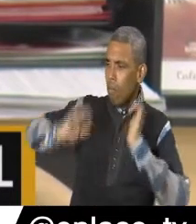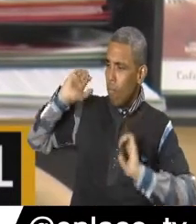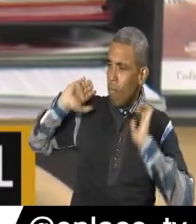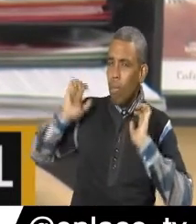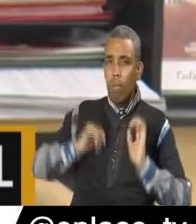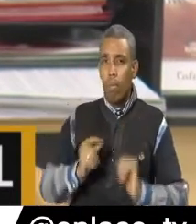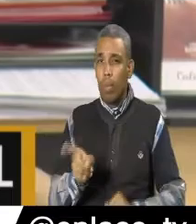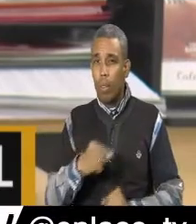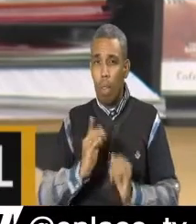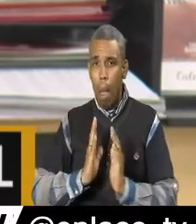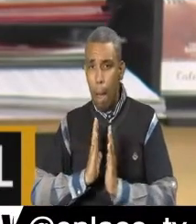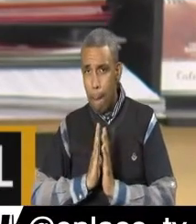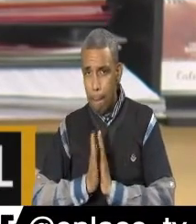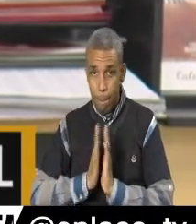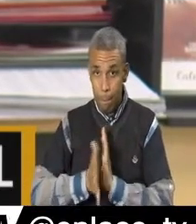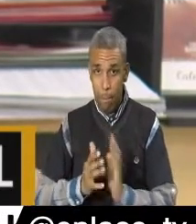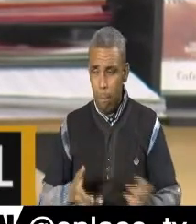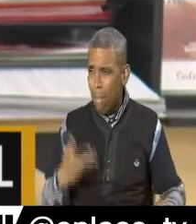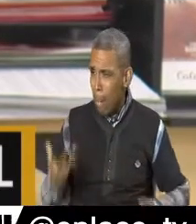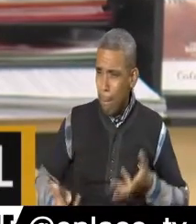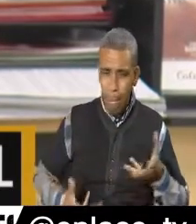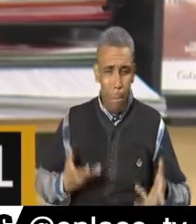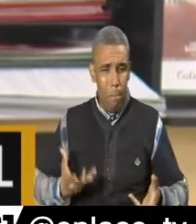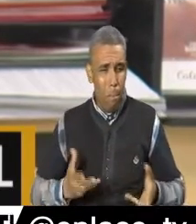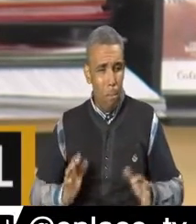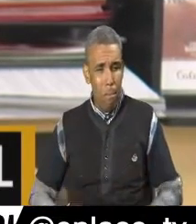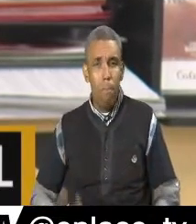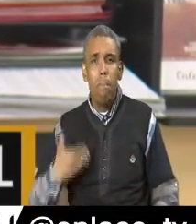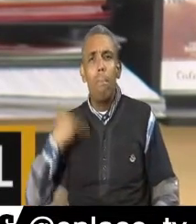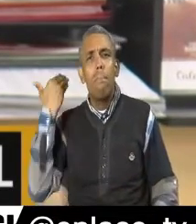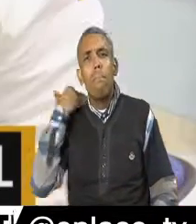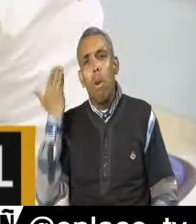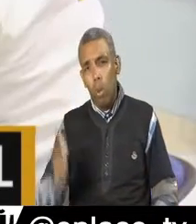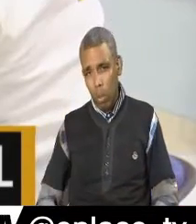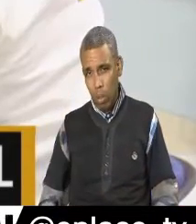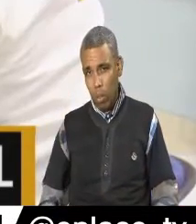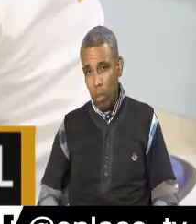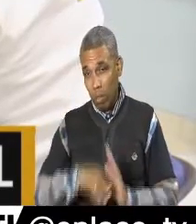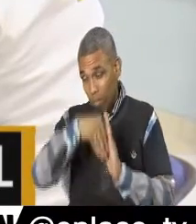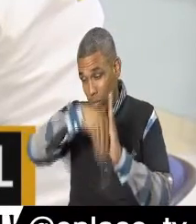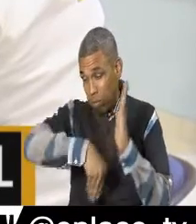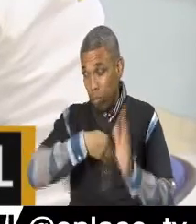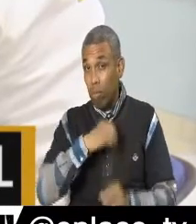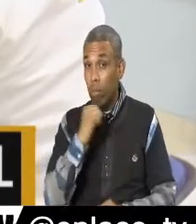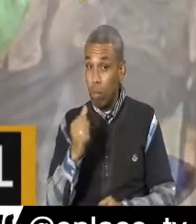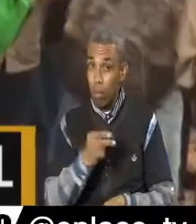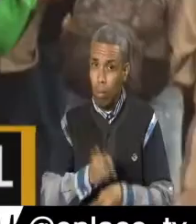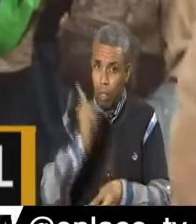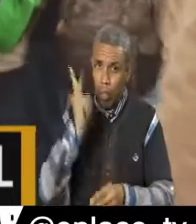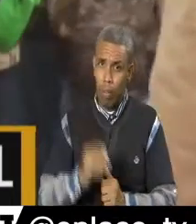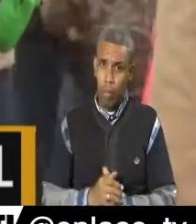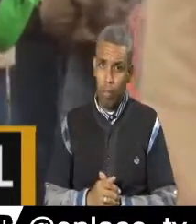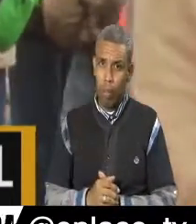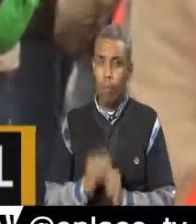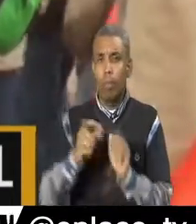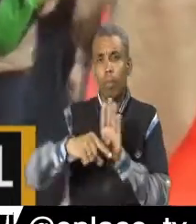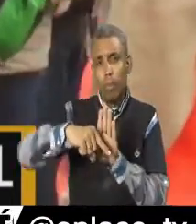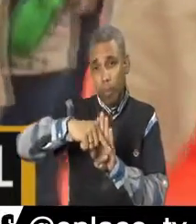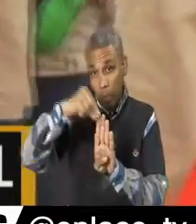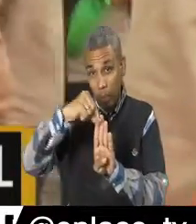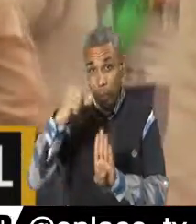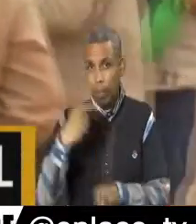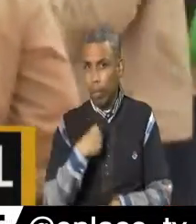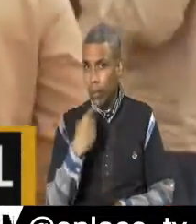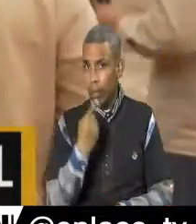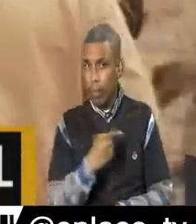muy alto riesgo de quedar de declararse en quiebra. Para la presidenta ejecutiva de Cámara de Comercio, Ecopetrol debe adoptar medidas